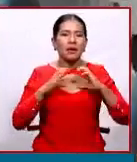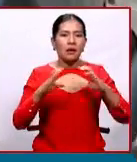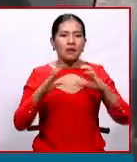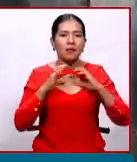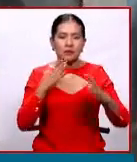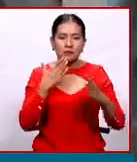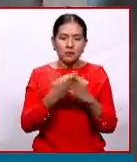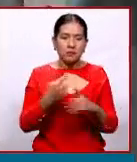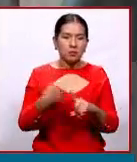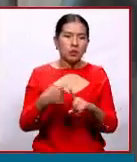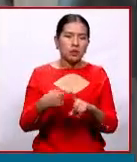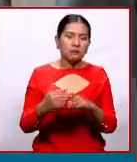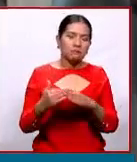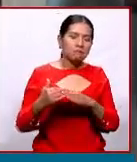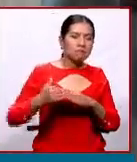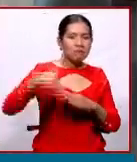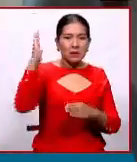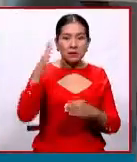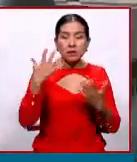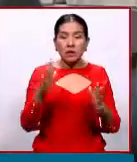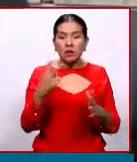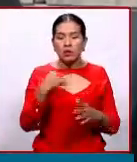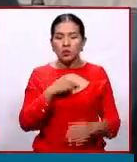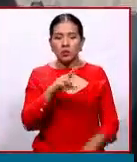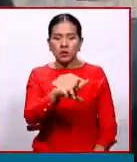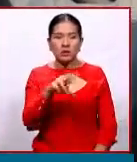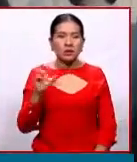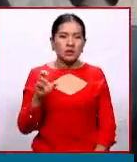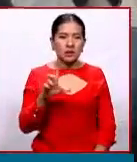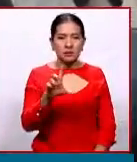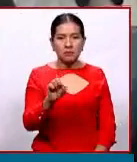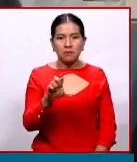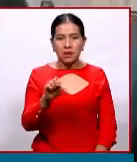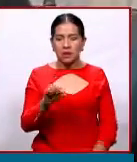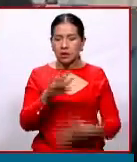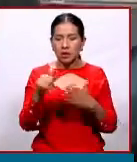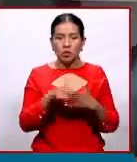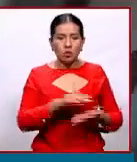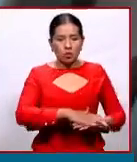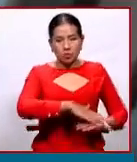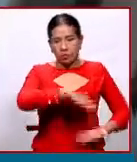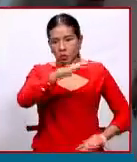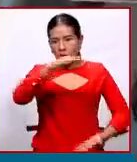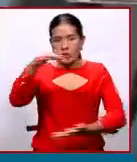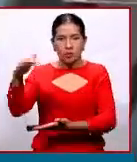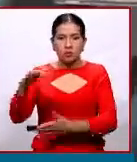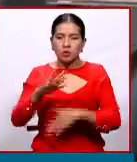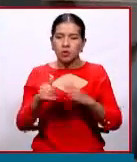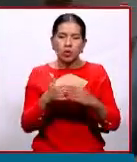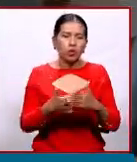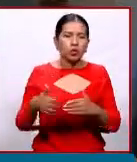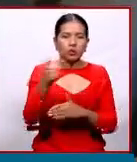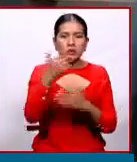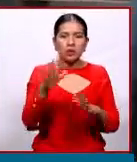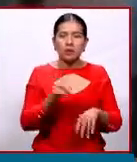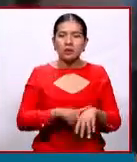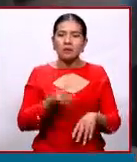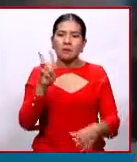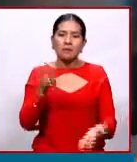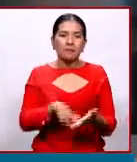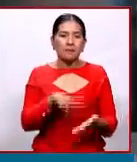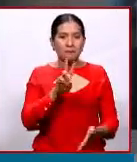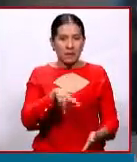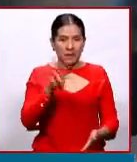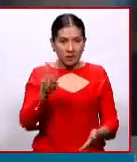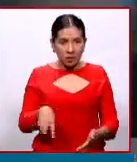máxima, y bueno, llegamos alrededor de 320 toneladas. Hemos superado esto el 2022 y la